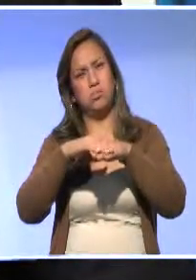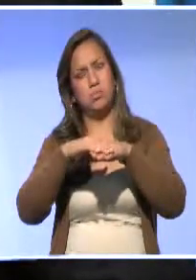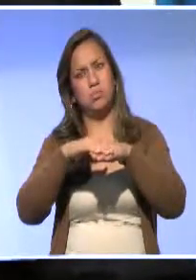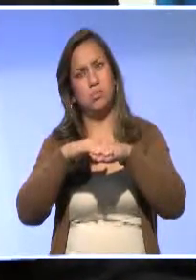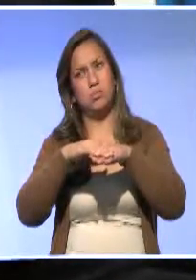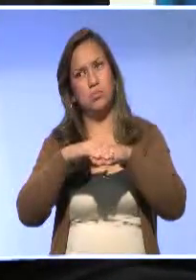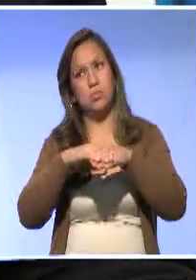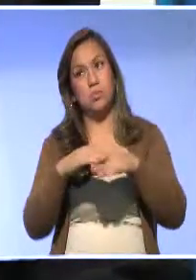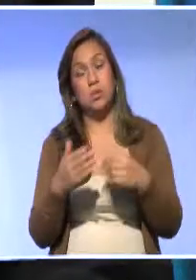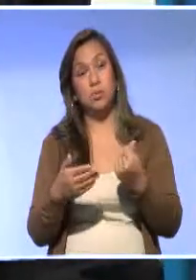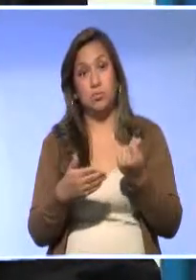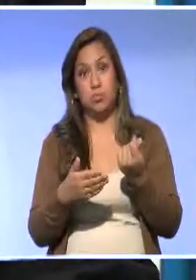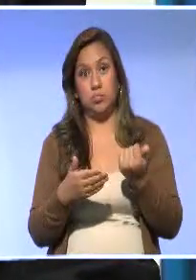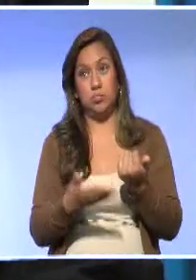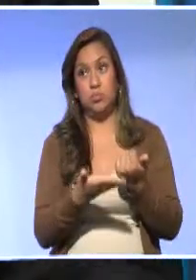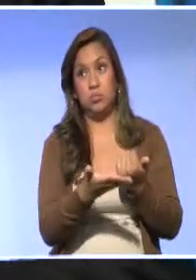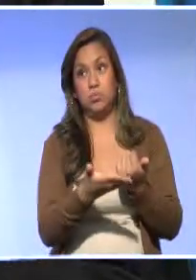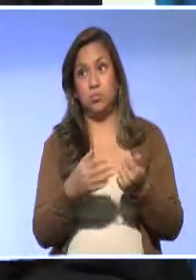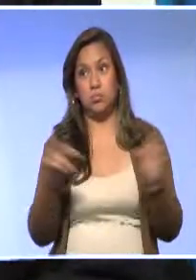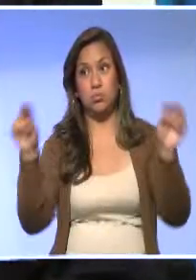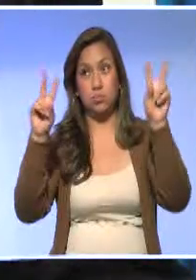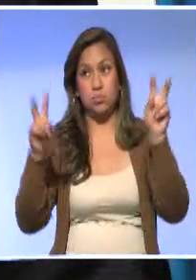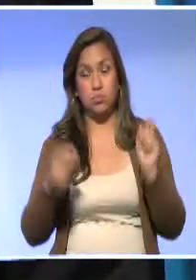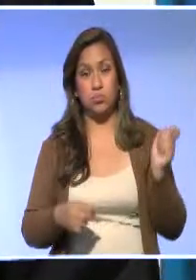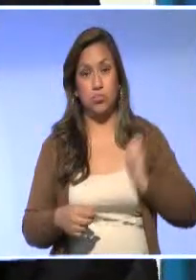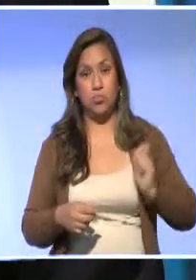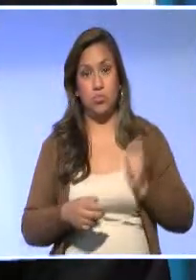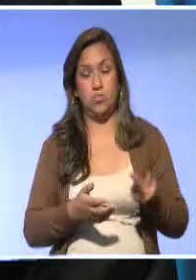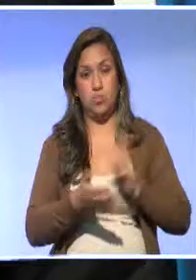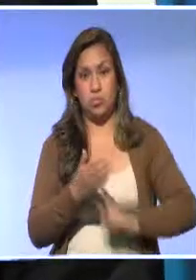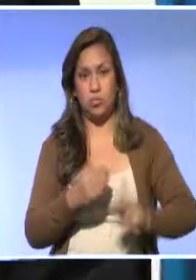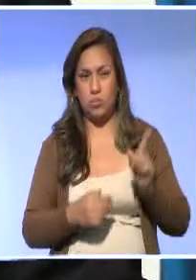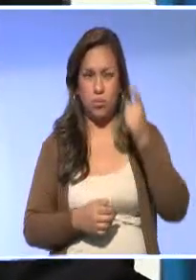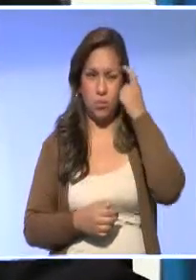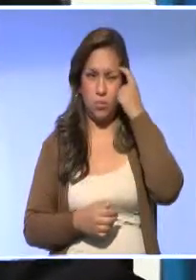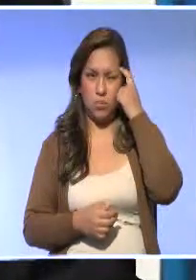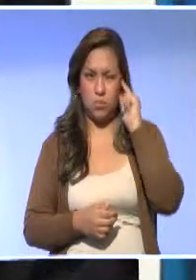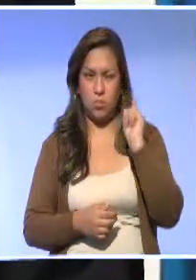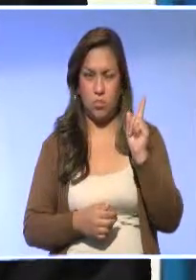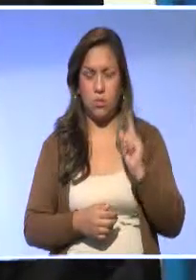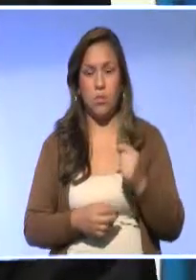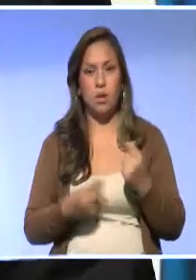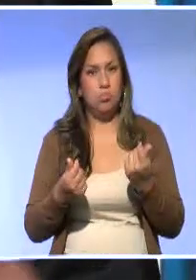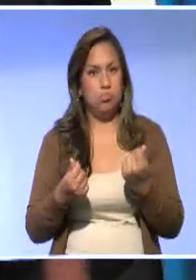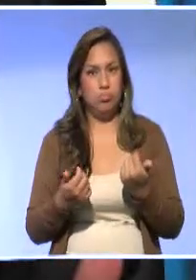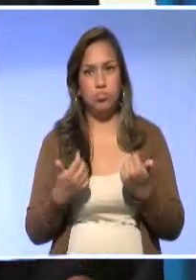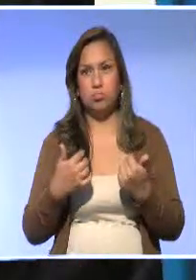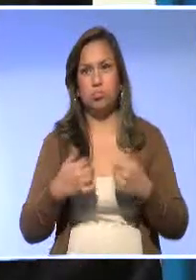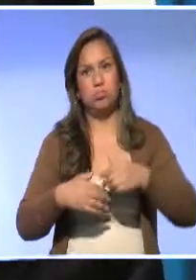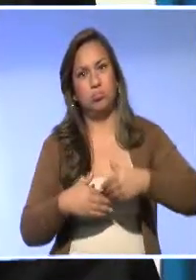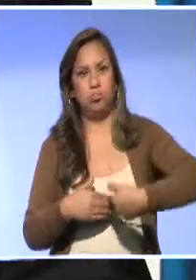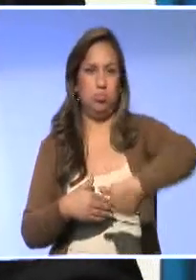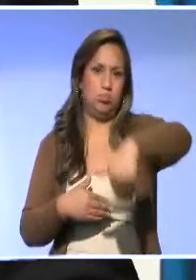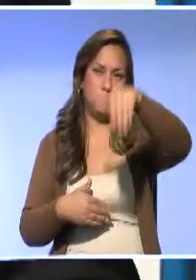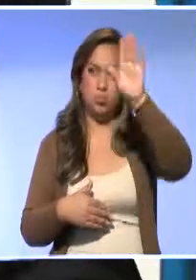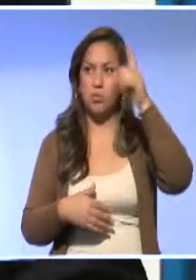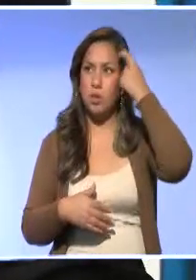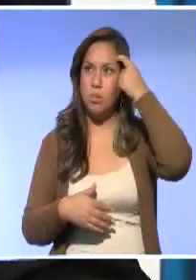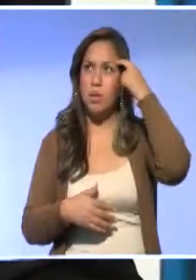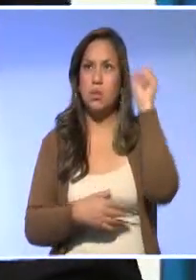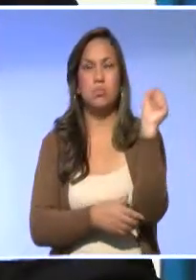ingresos que usted recibe tomando en cuenta el decimotercer suelo como le digo si es un bien de consumo duradero o si hay gente que está pensando en